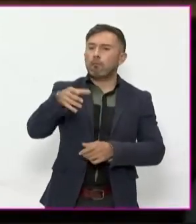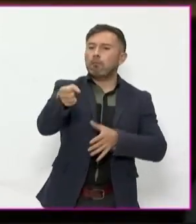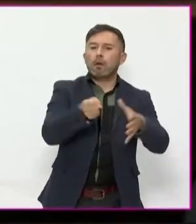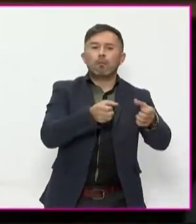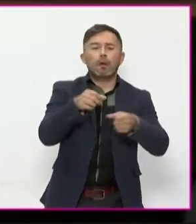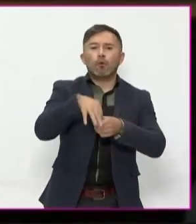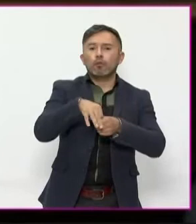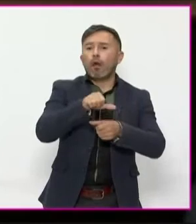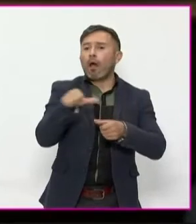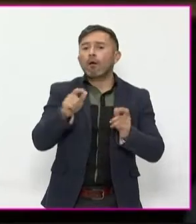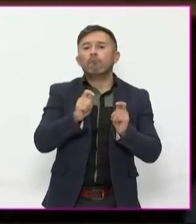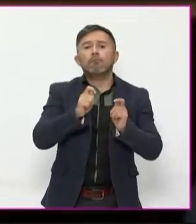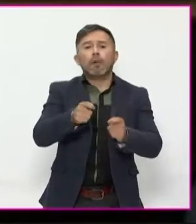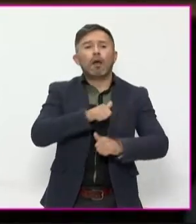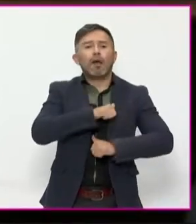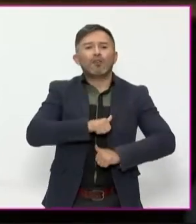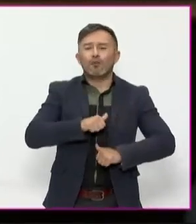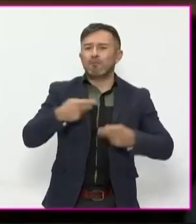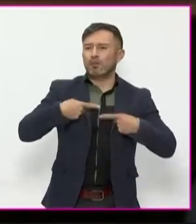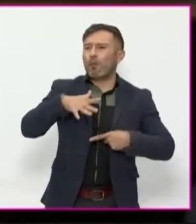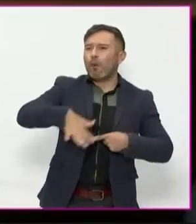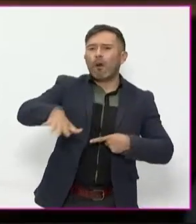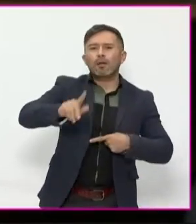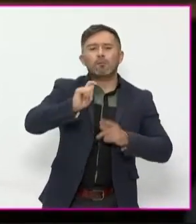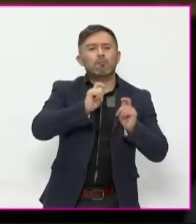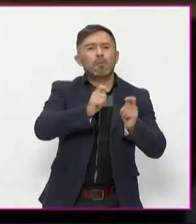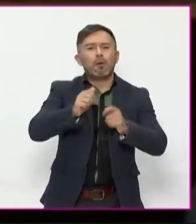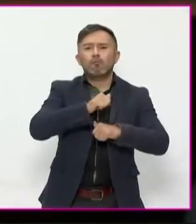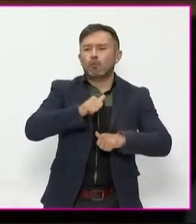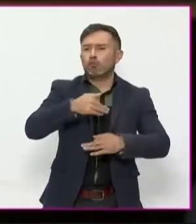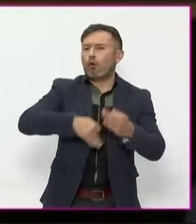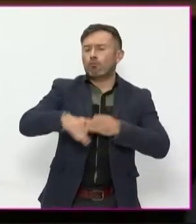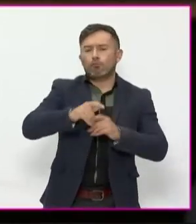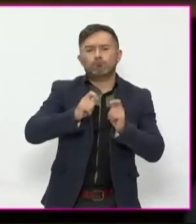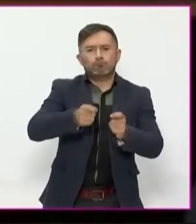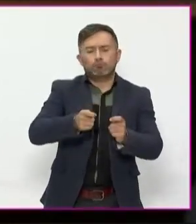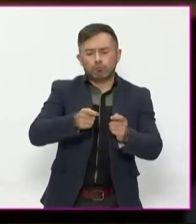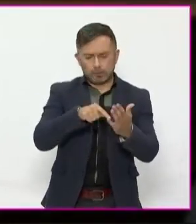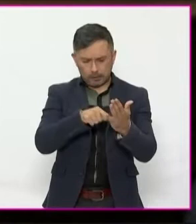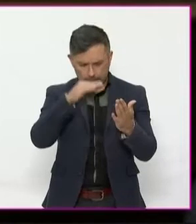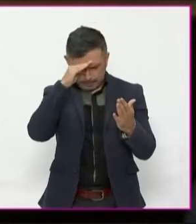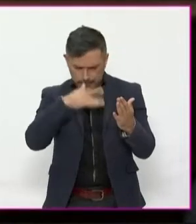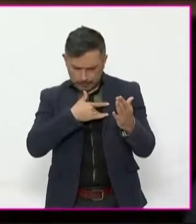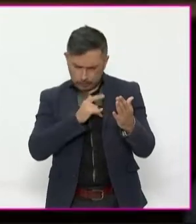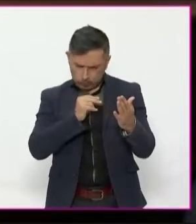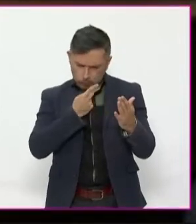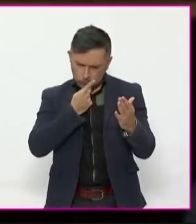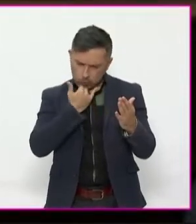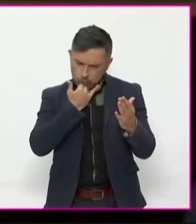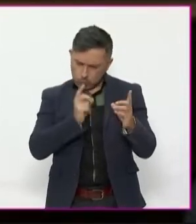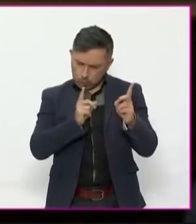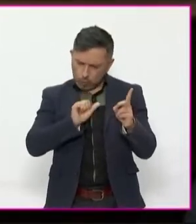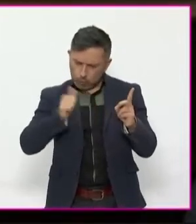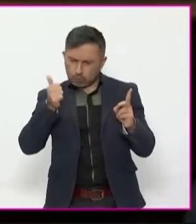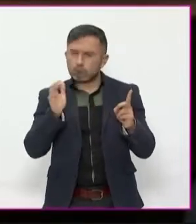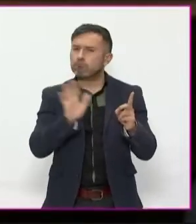los cargos de elección popular. Y dicha disposición no requiere mayor interpretación. El sentido literal